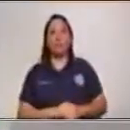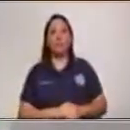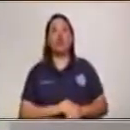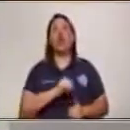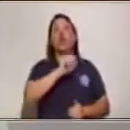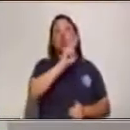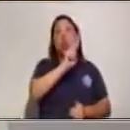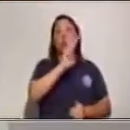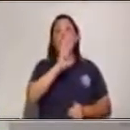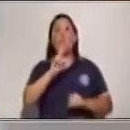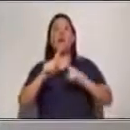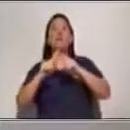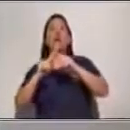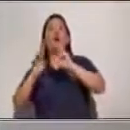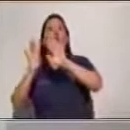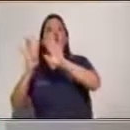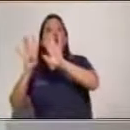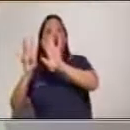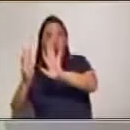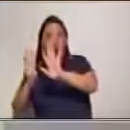2,